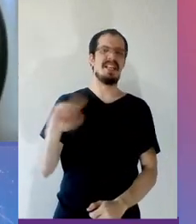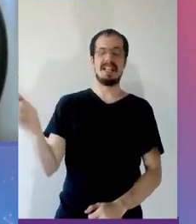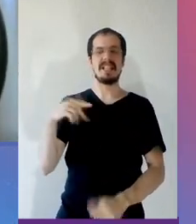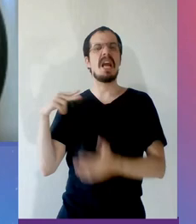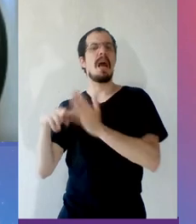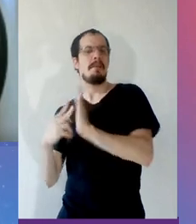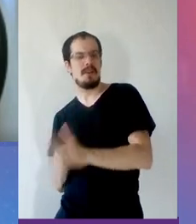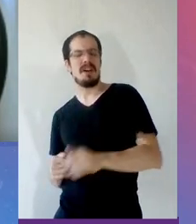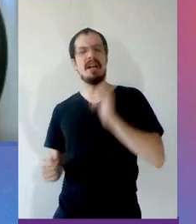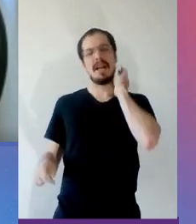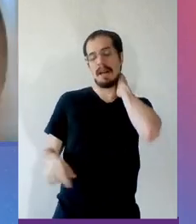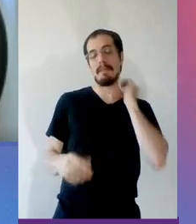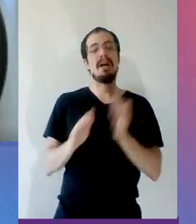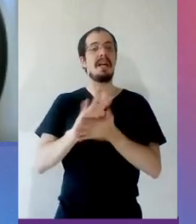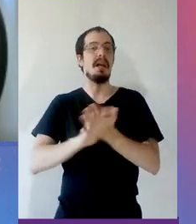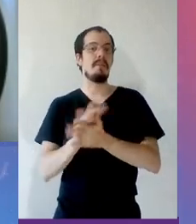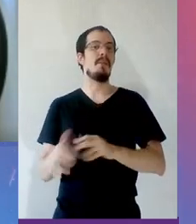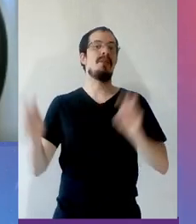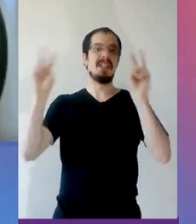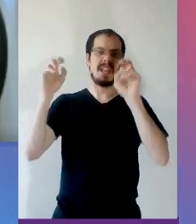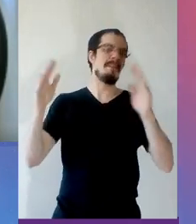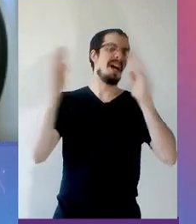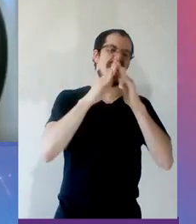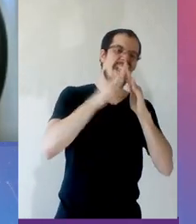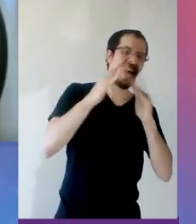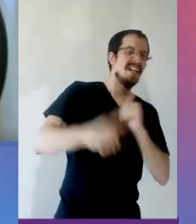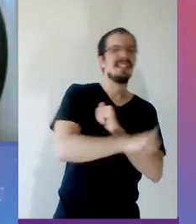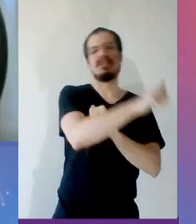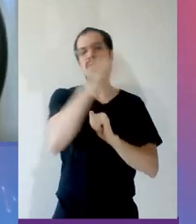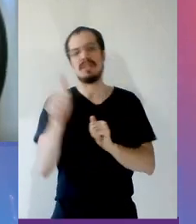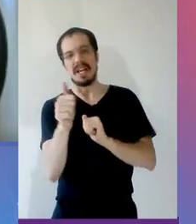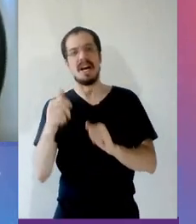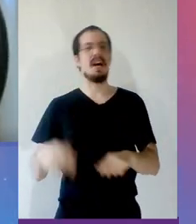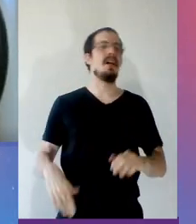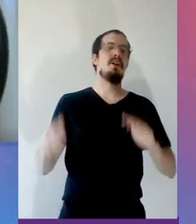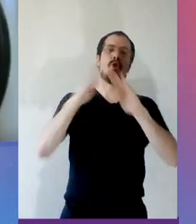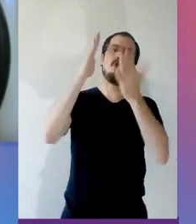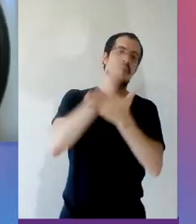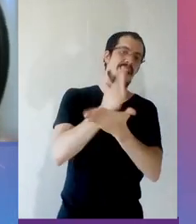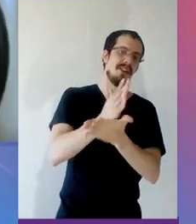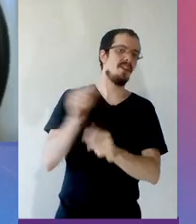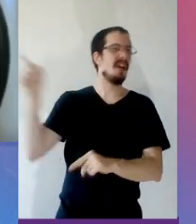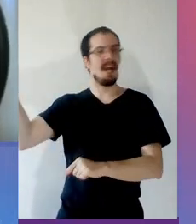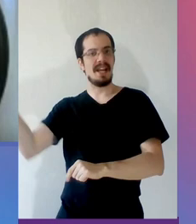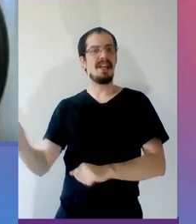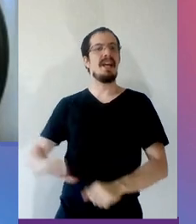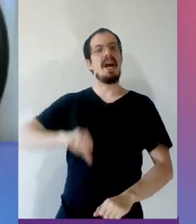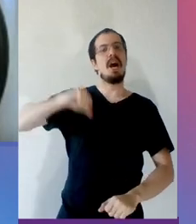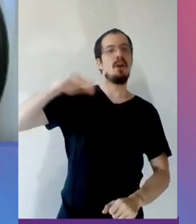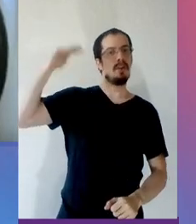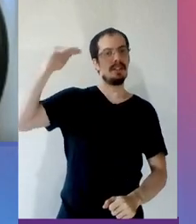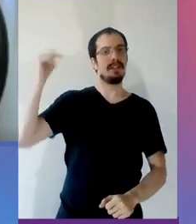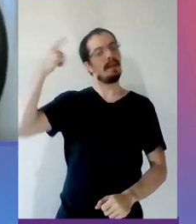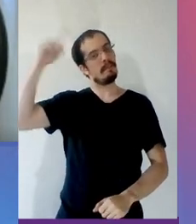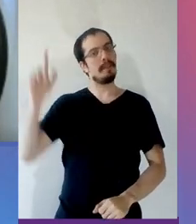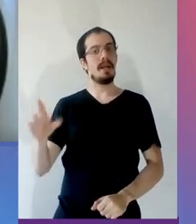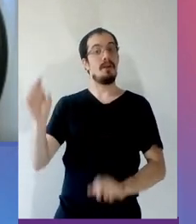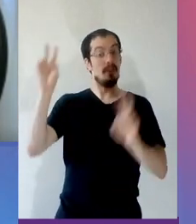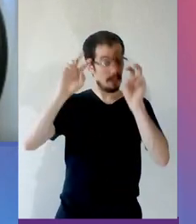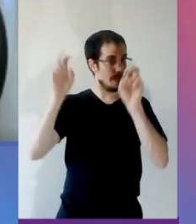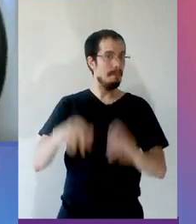lo que ocurre en la comunidad, por lo que ocurre en su colegio. Pero los niños pequeños en la primera infancia están